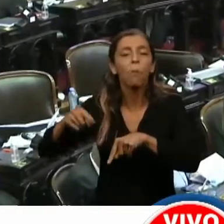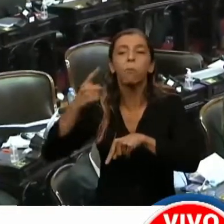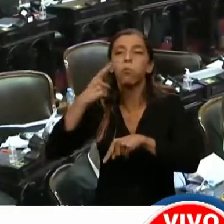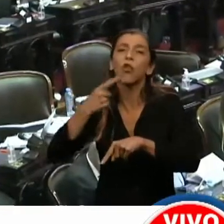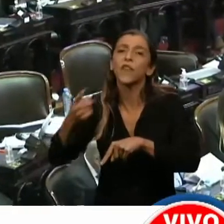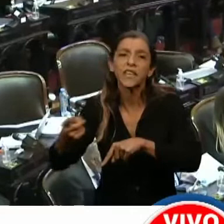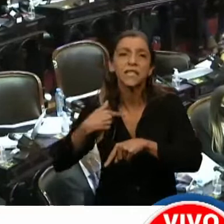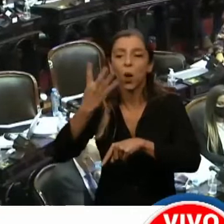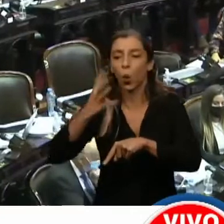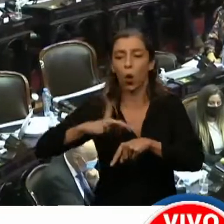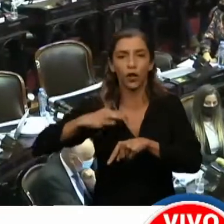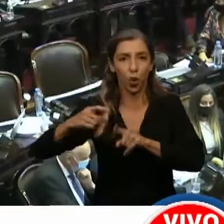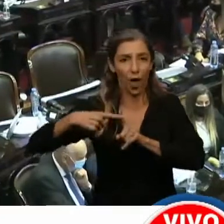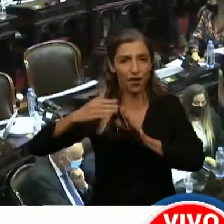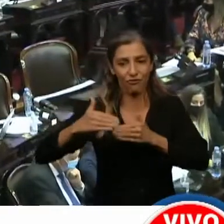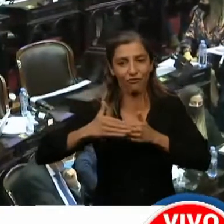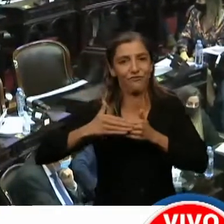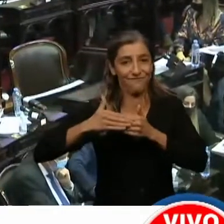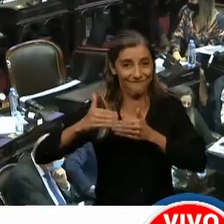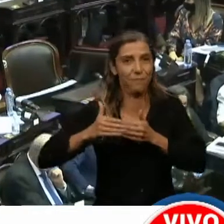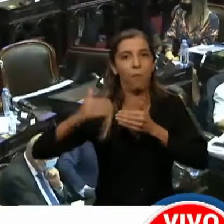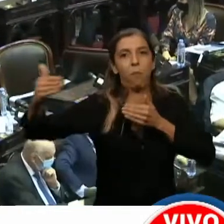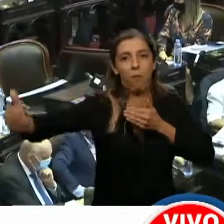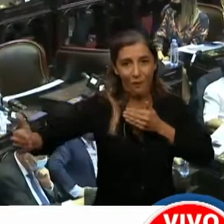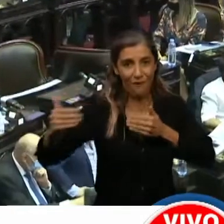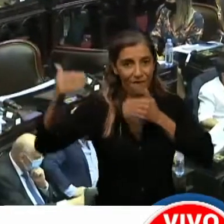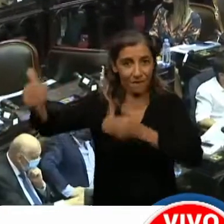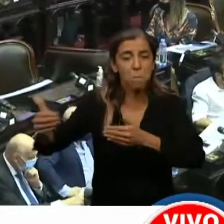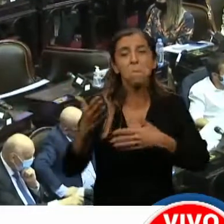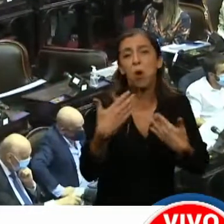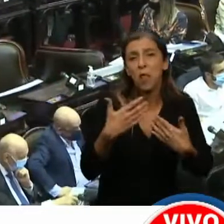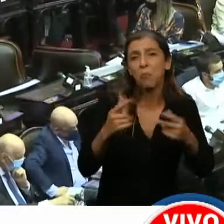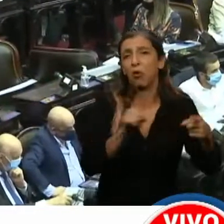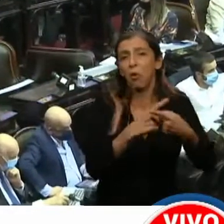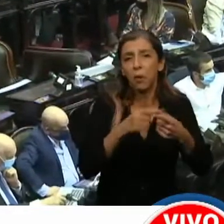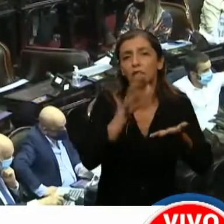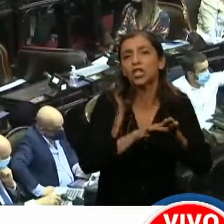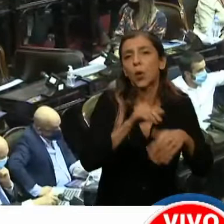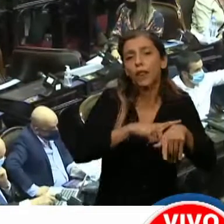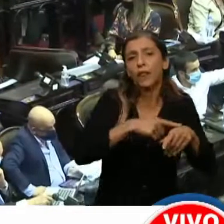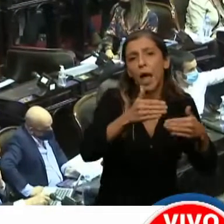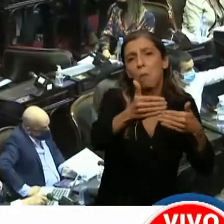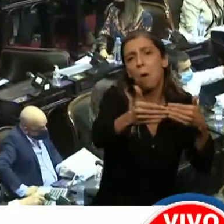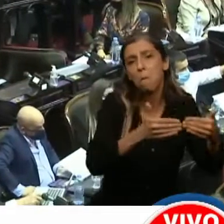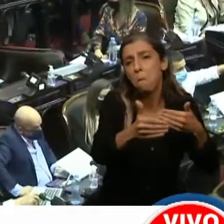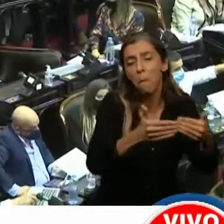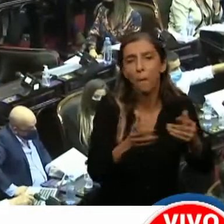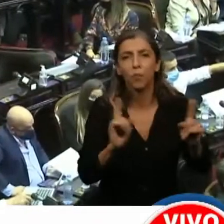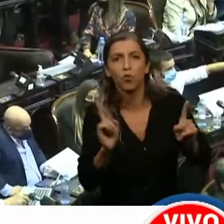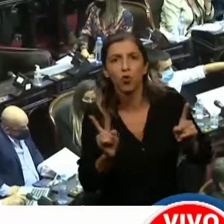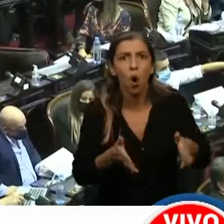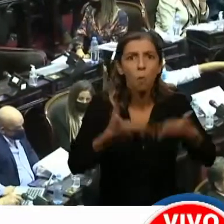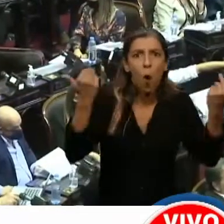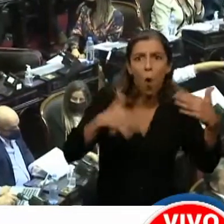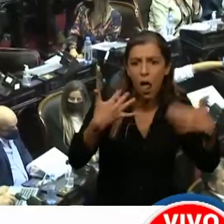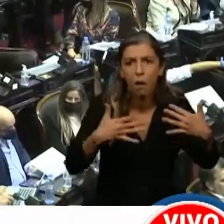habla de 4 años. Por lo tanto, podríamos quizás haber rediscutido el plazo, pero no querer entre gallos y medias